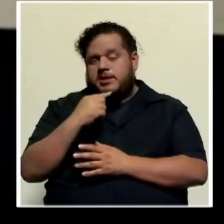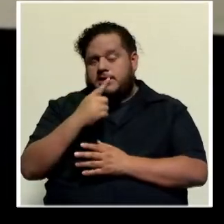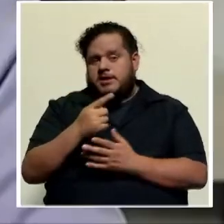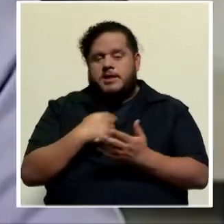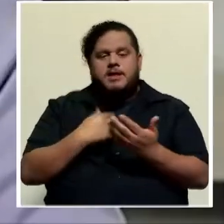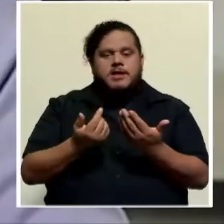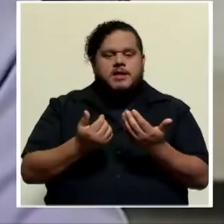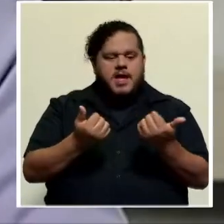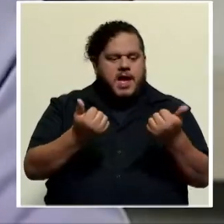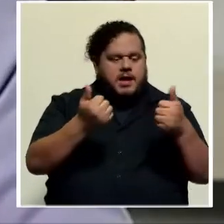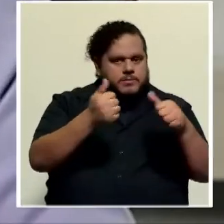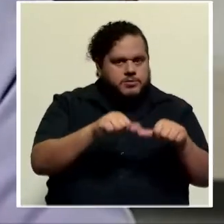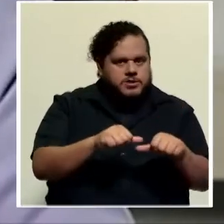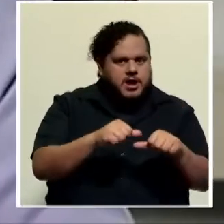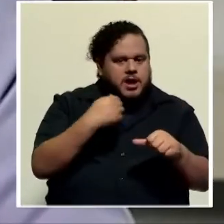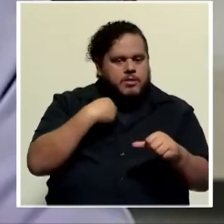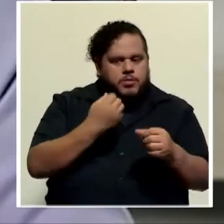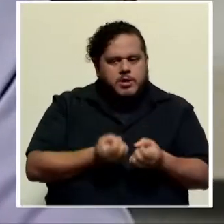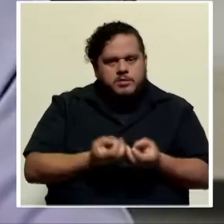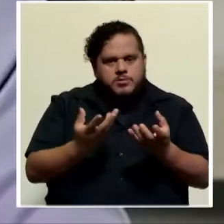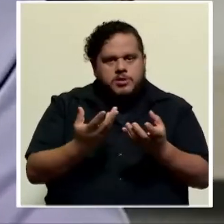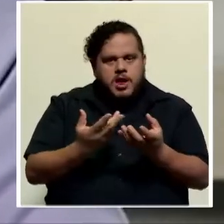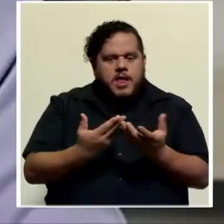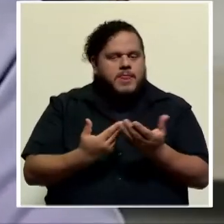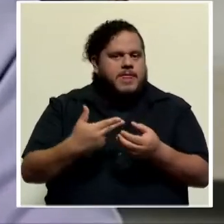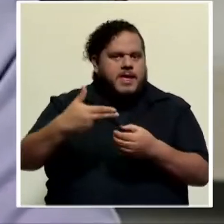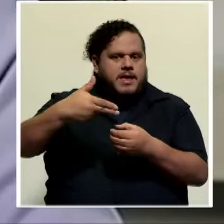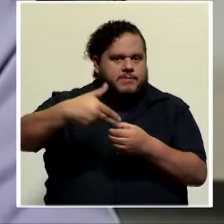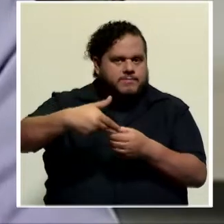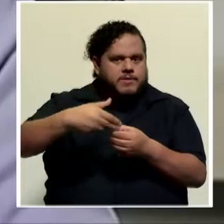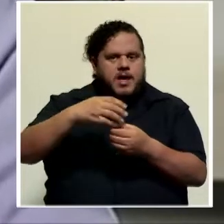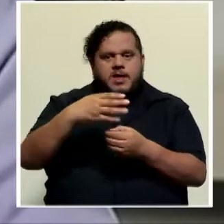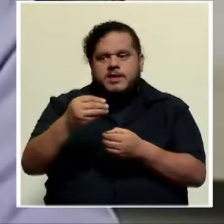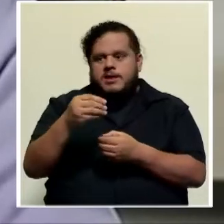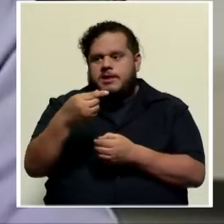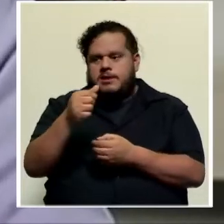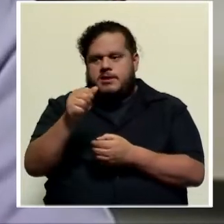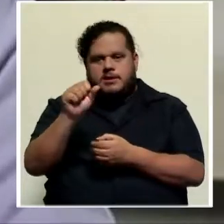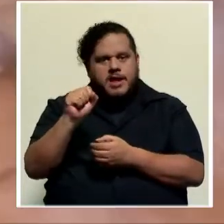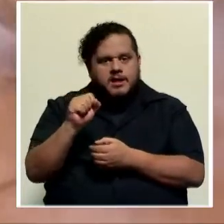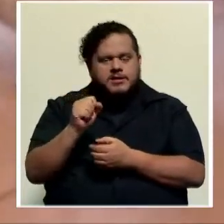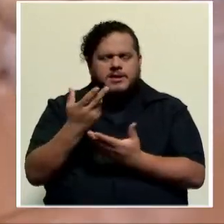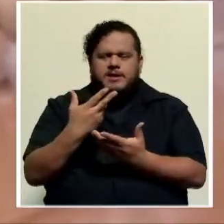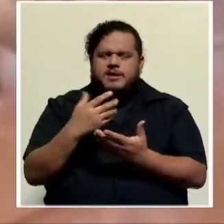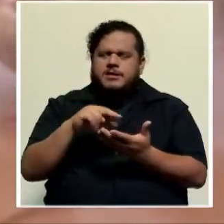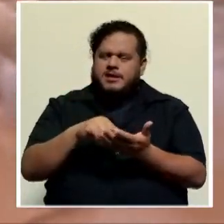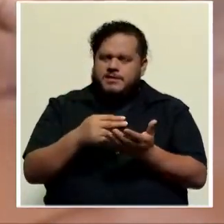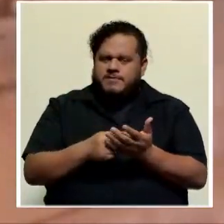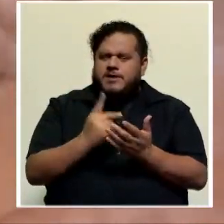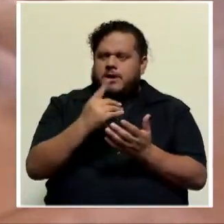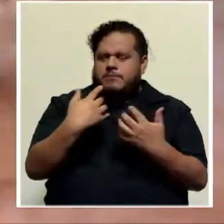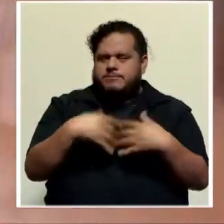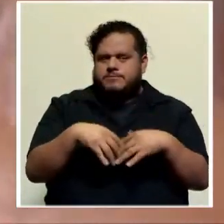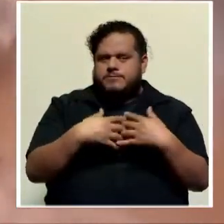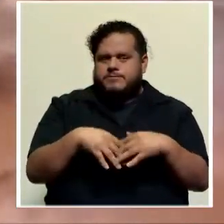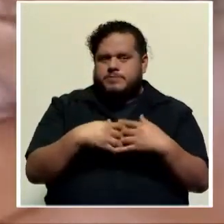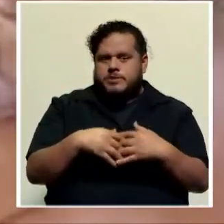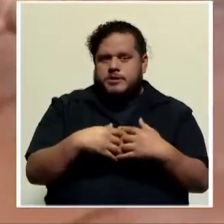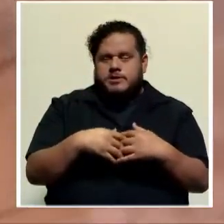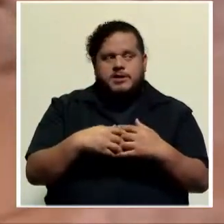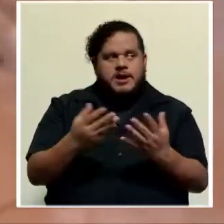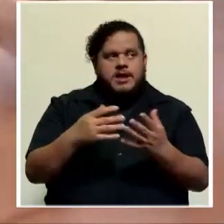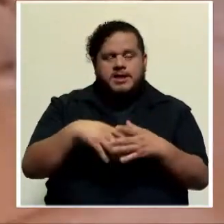por la explotación de combustibles fósiles como gas y petróleo es apostar por una industria que va